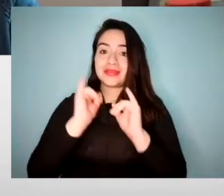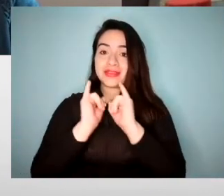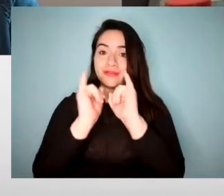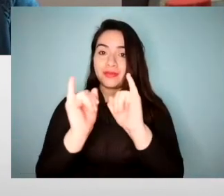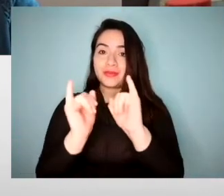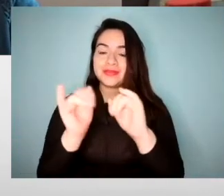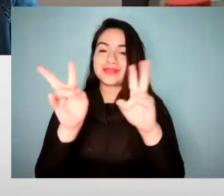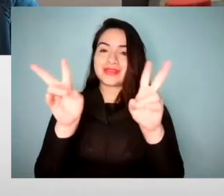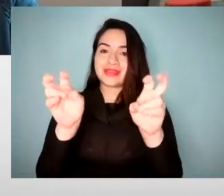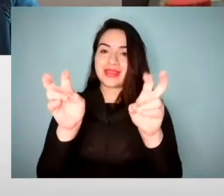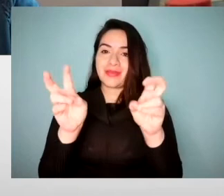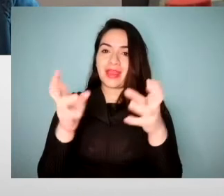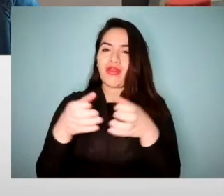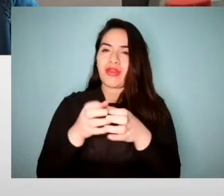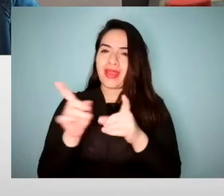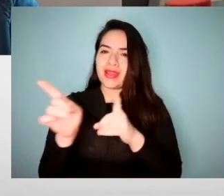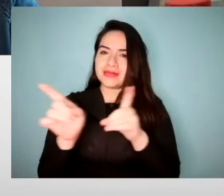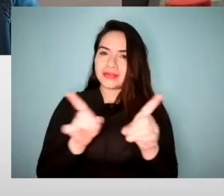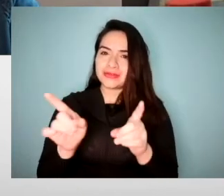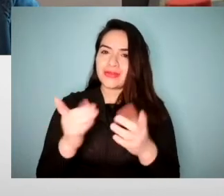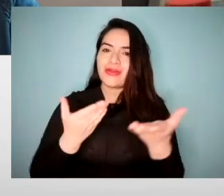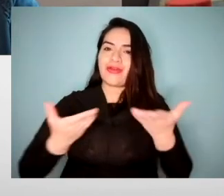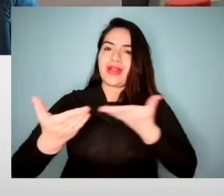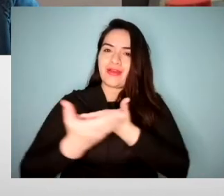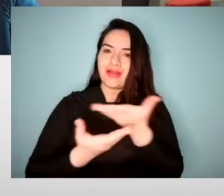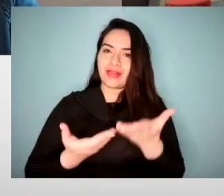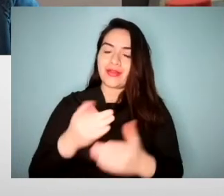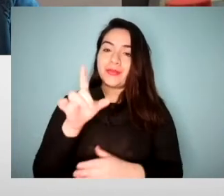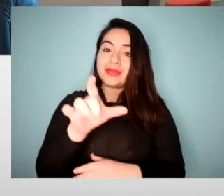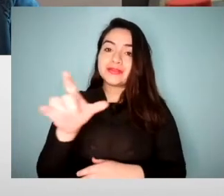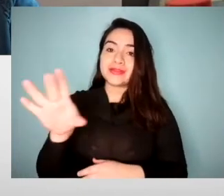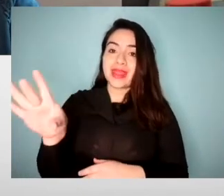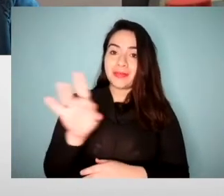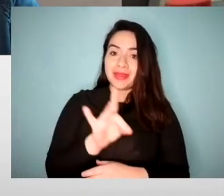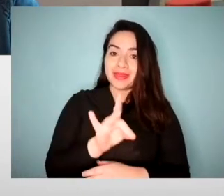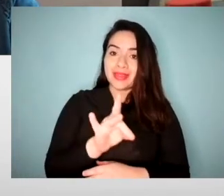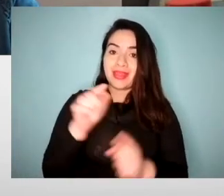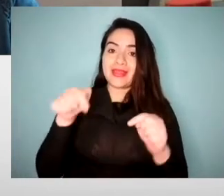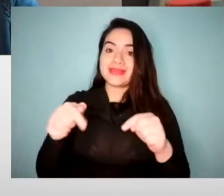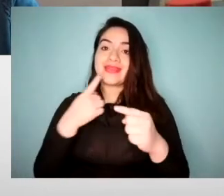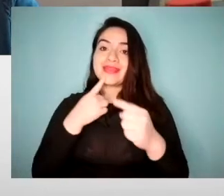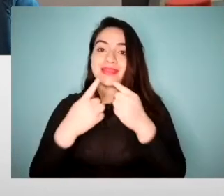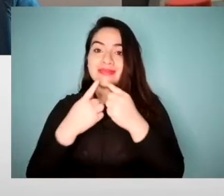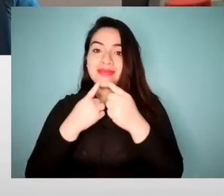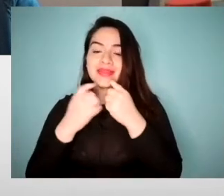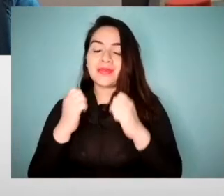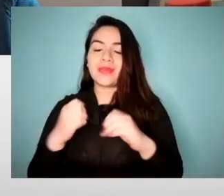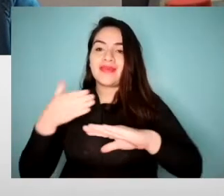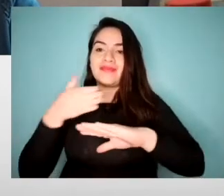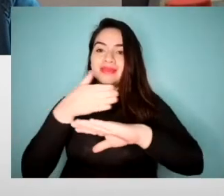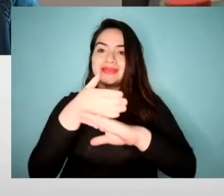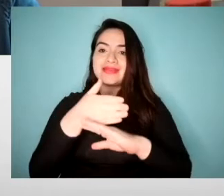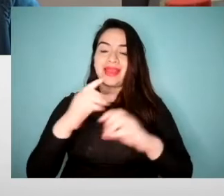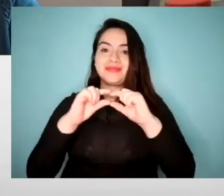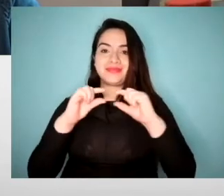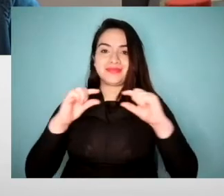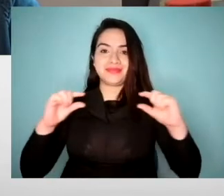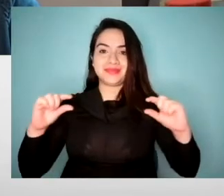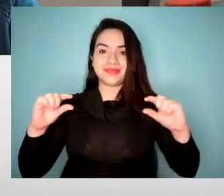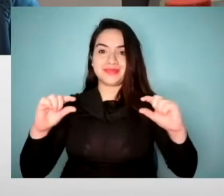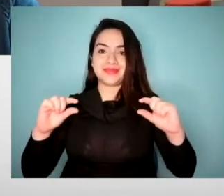los organizadores, colaboradores e invitados en esta entrevista, pueden visitar los enlaces en la descripción de este